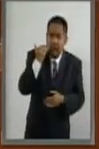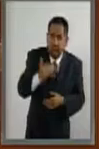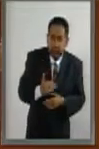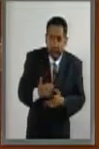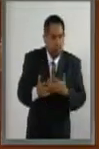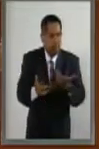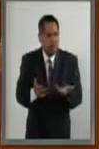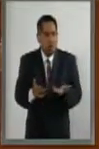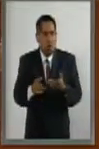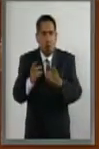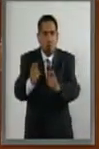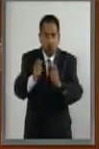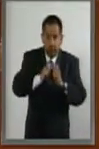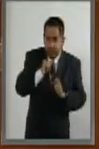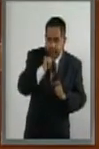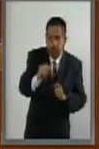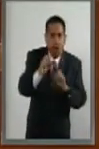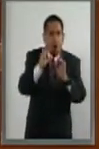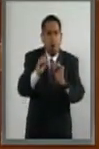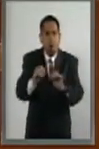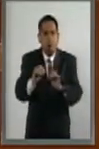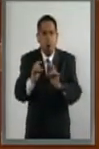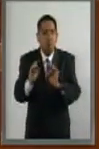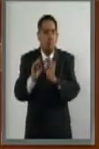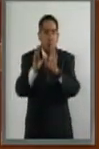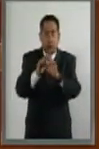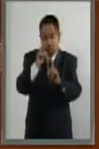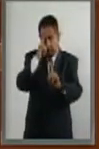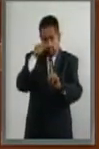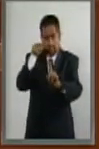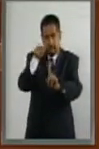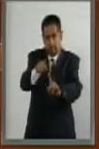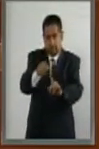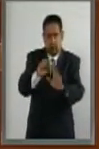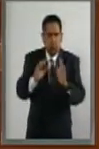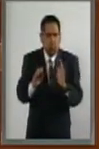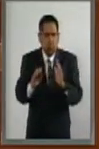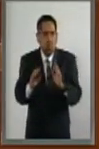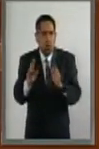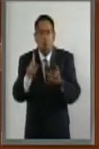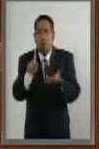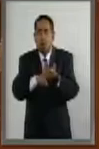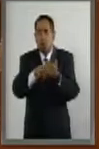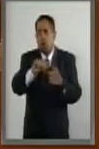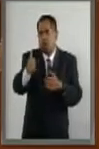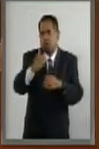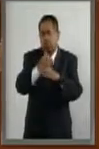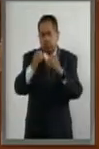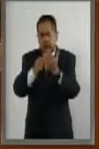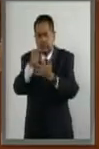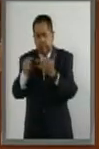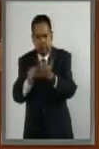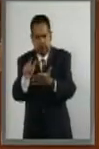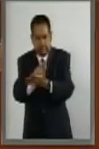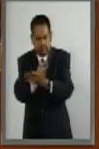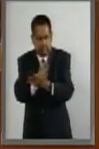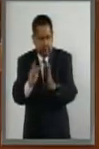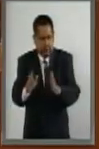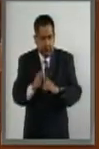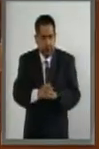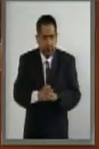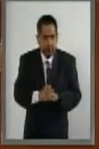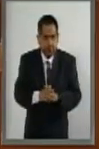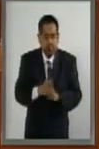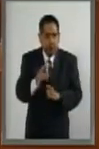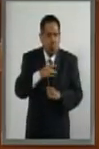se preste o proporcione por causas imputables al proveedor o por los demás casos previstos en la ley, no